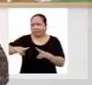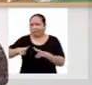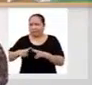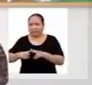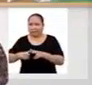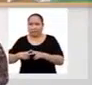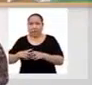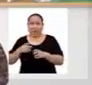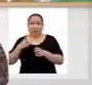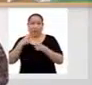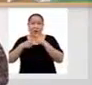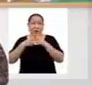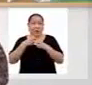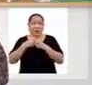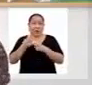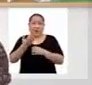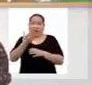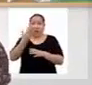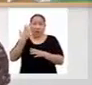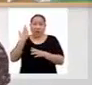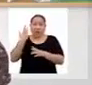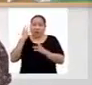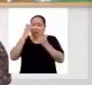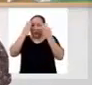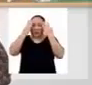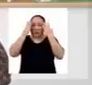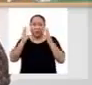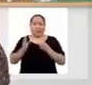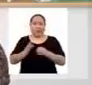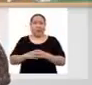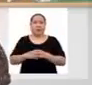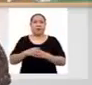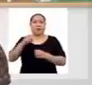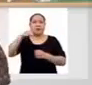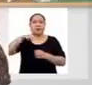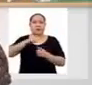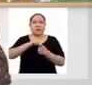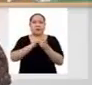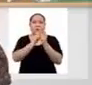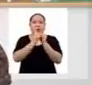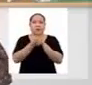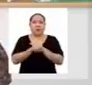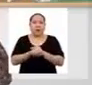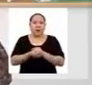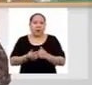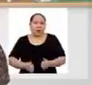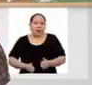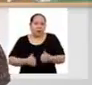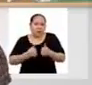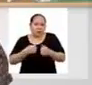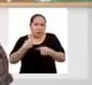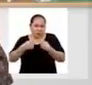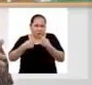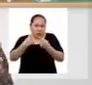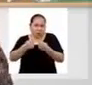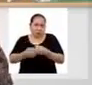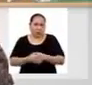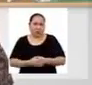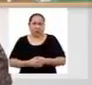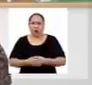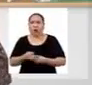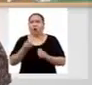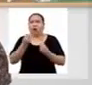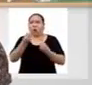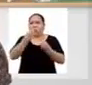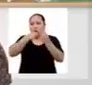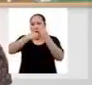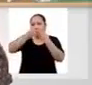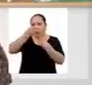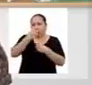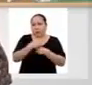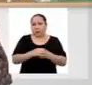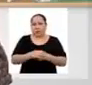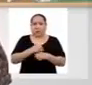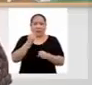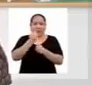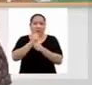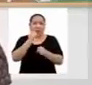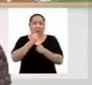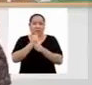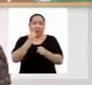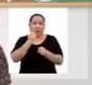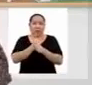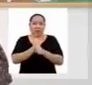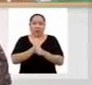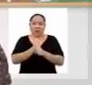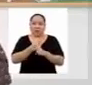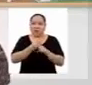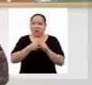que no estamos preparados. Hemos tenido que modificar nuestras rutinas habituales, nuestra alimentación, labores y actividades